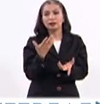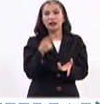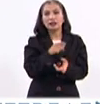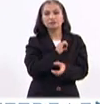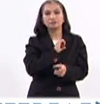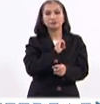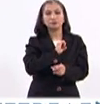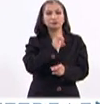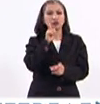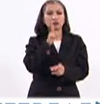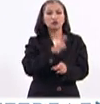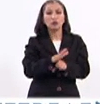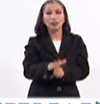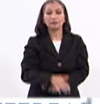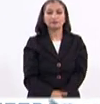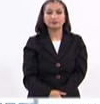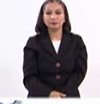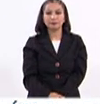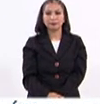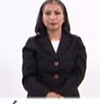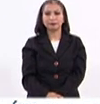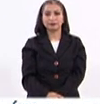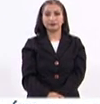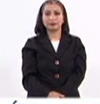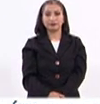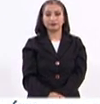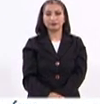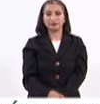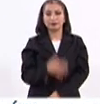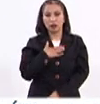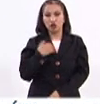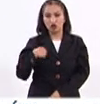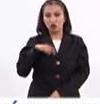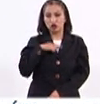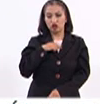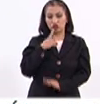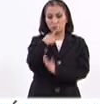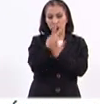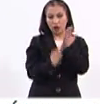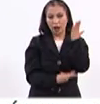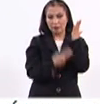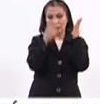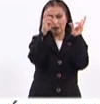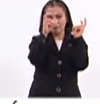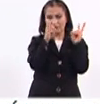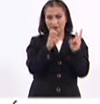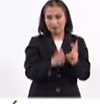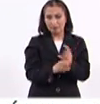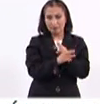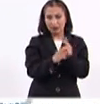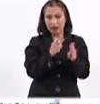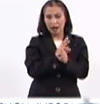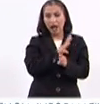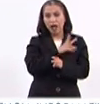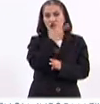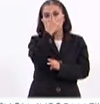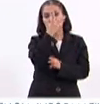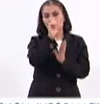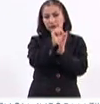vuelven expertos? Bueno, básicamente nuestro plan de estudios está conformado de